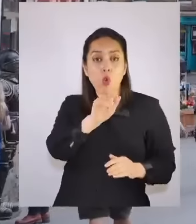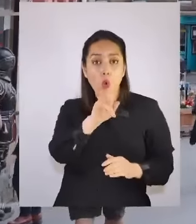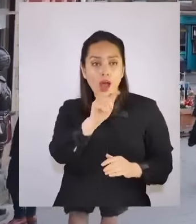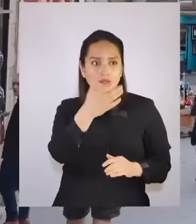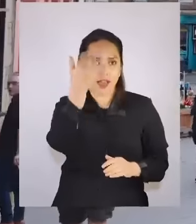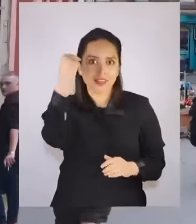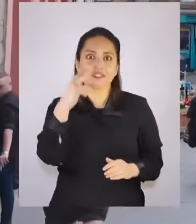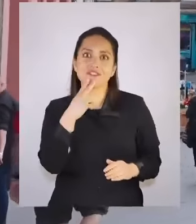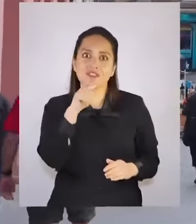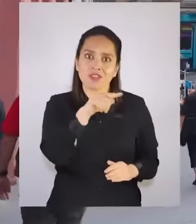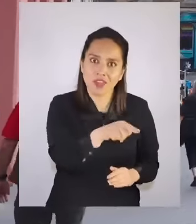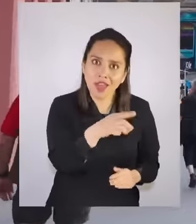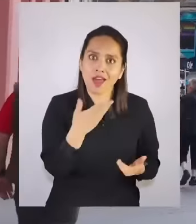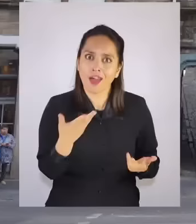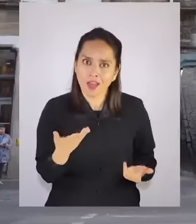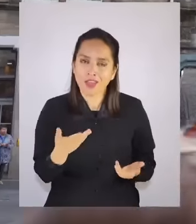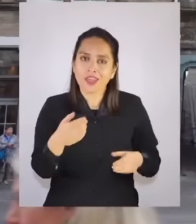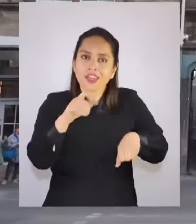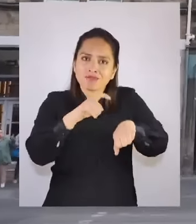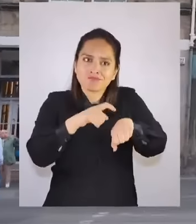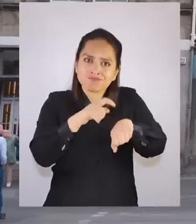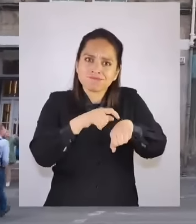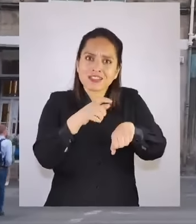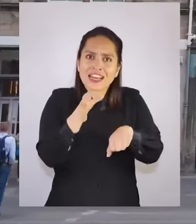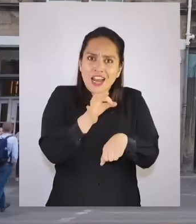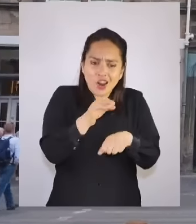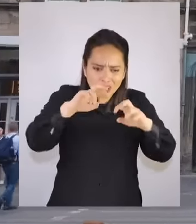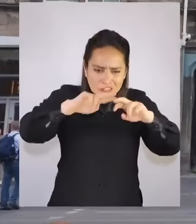residió el relojero escocés.